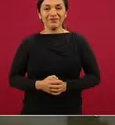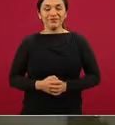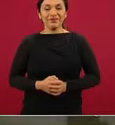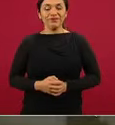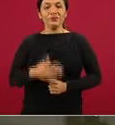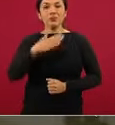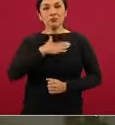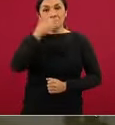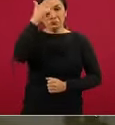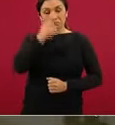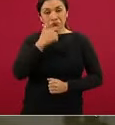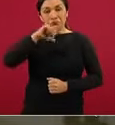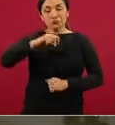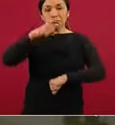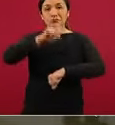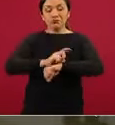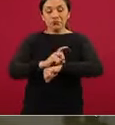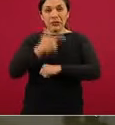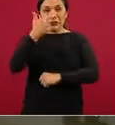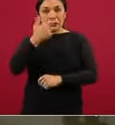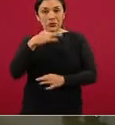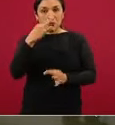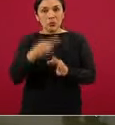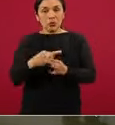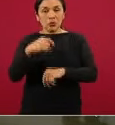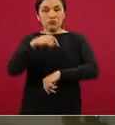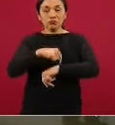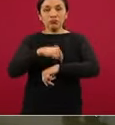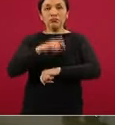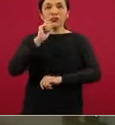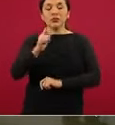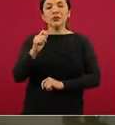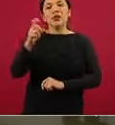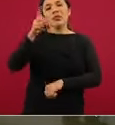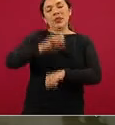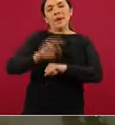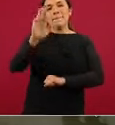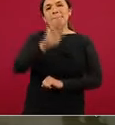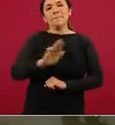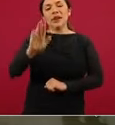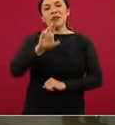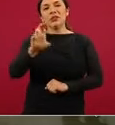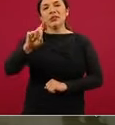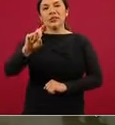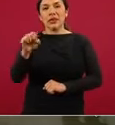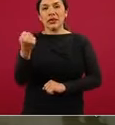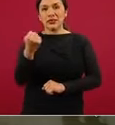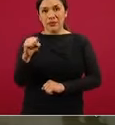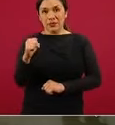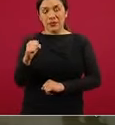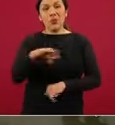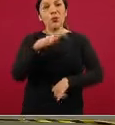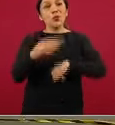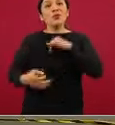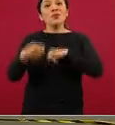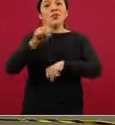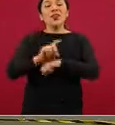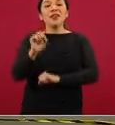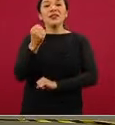Muy buenas noches, son las 19 horas en punto del miércoles 30 de septiembre, el último día de septiembre